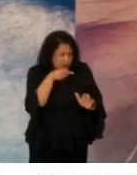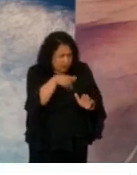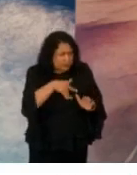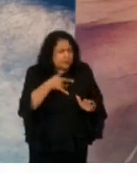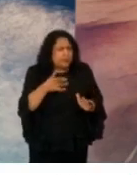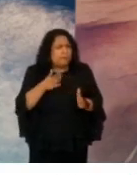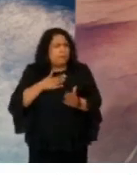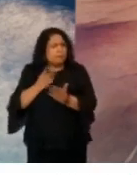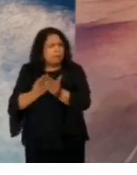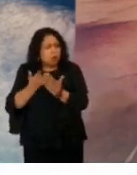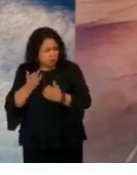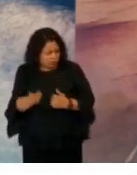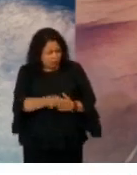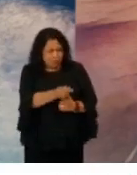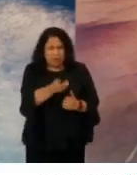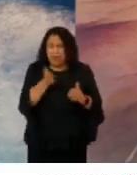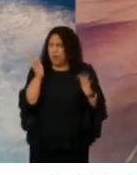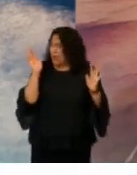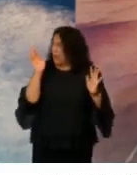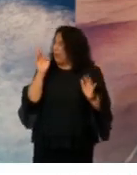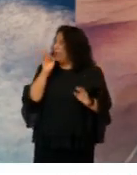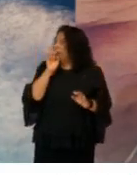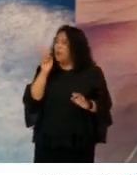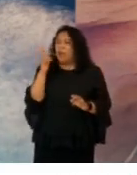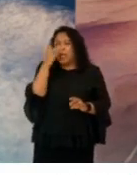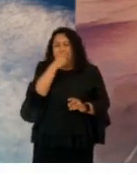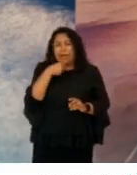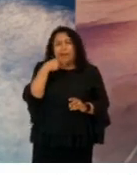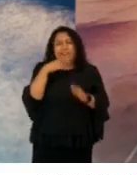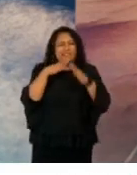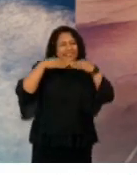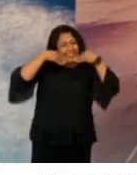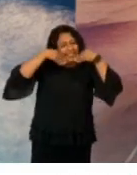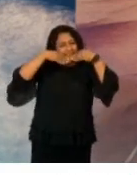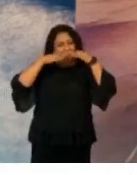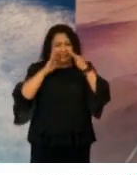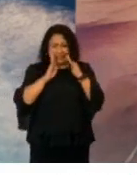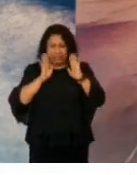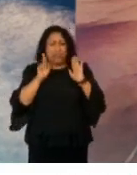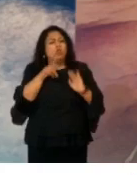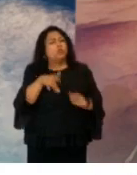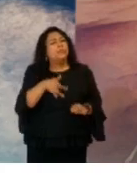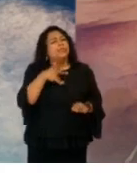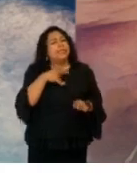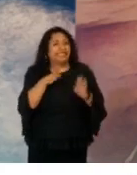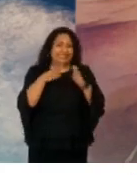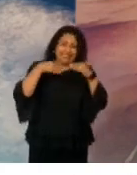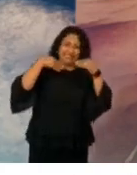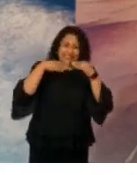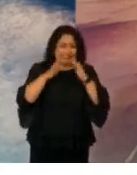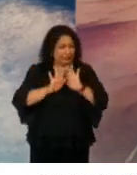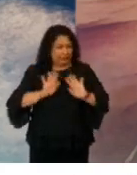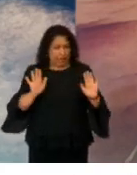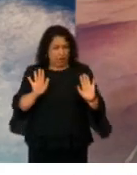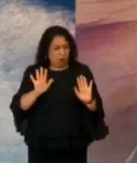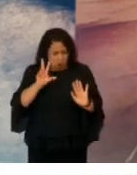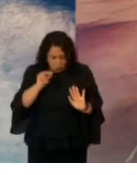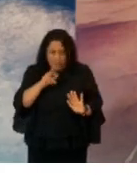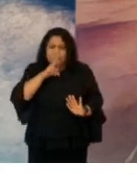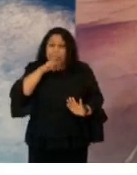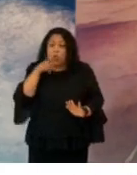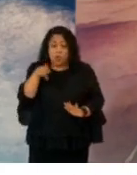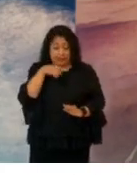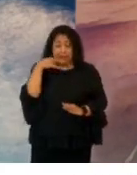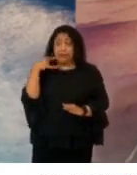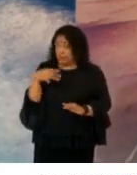haciendo? Más allá de, en una encuesta de carita feliz a carita triste, ¿cómo te sientes? Se puede hacer mucho mejor. En